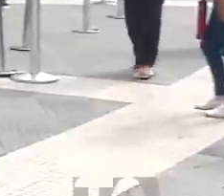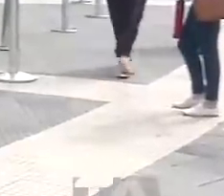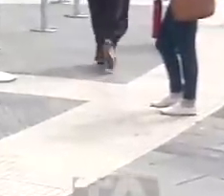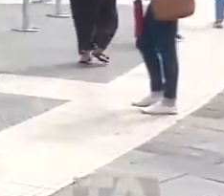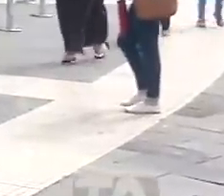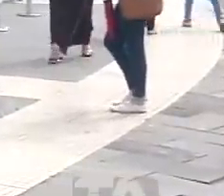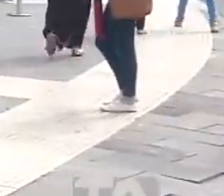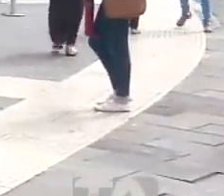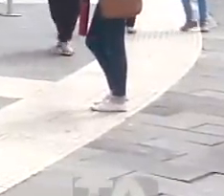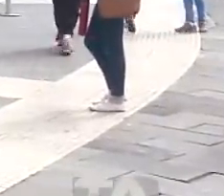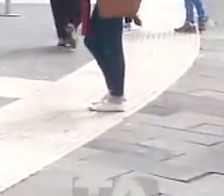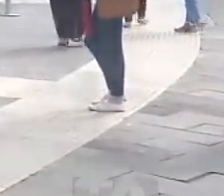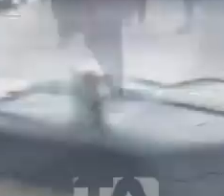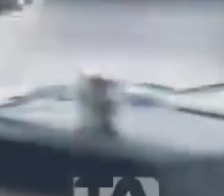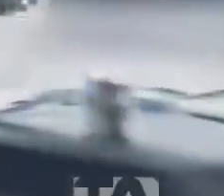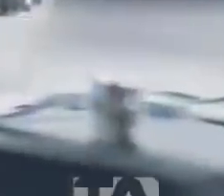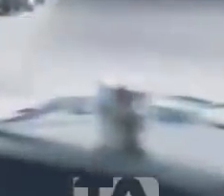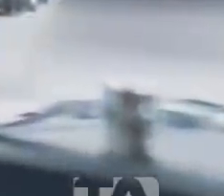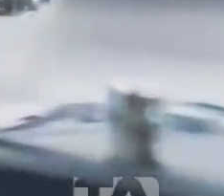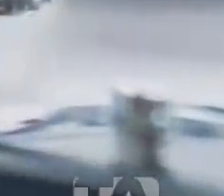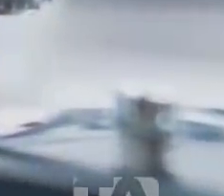Merizalde, 24 horas.